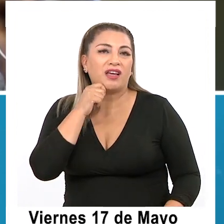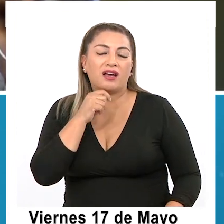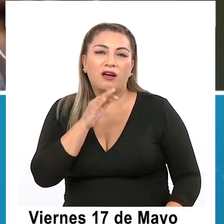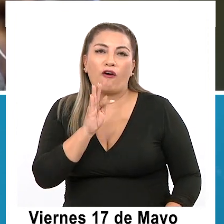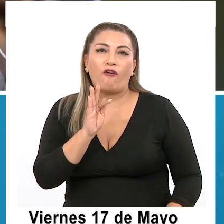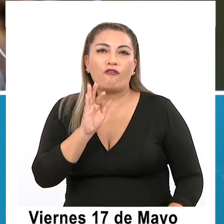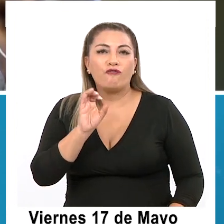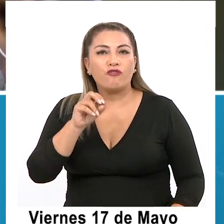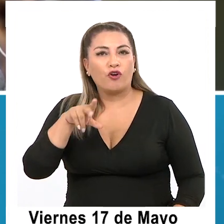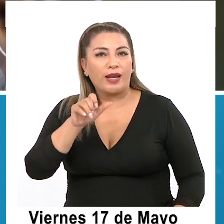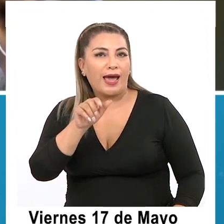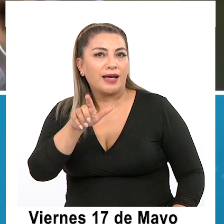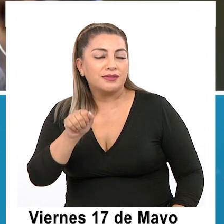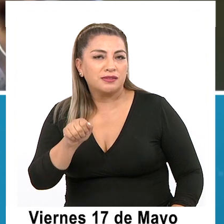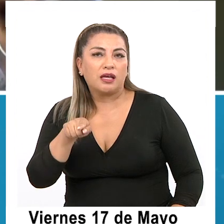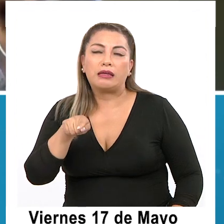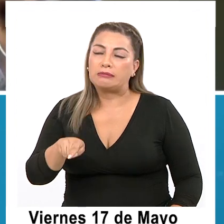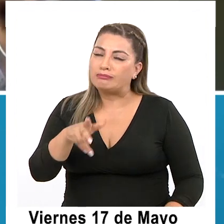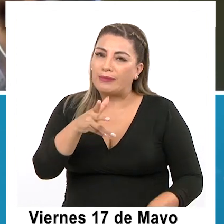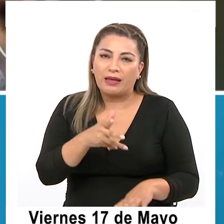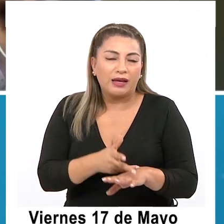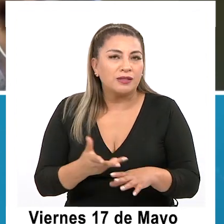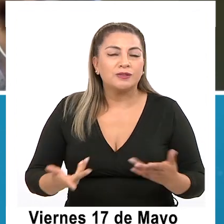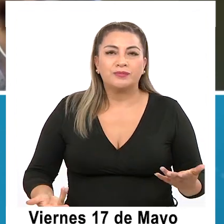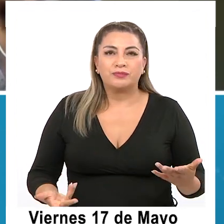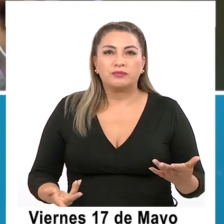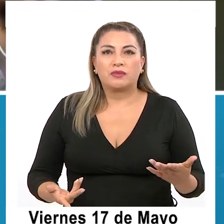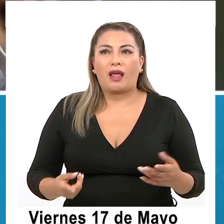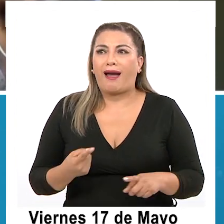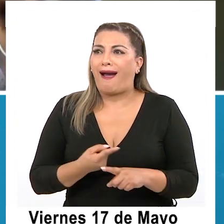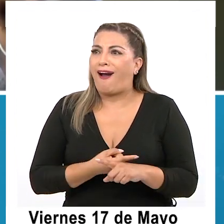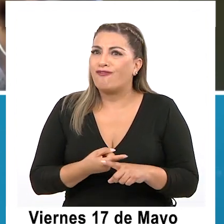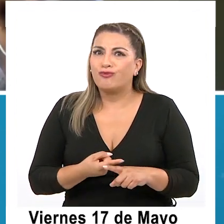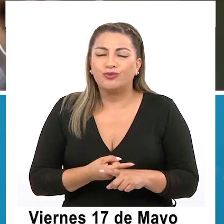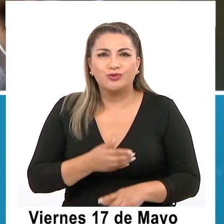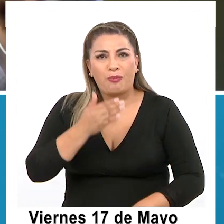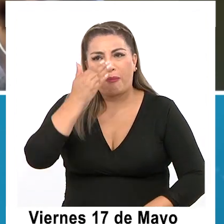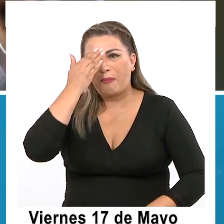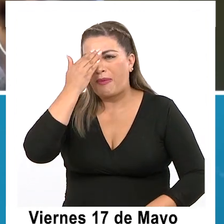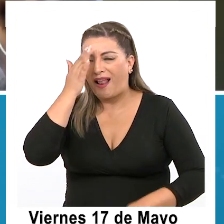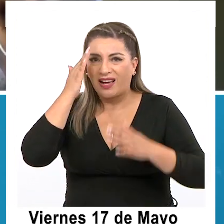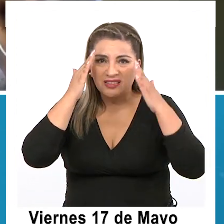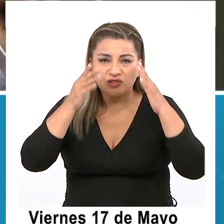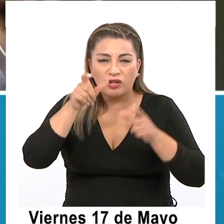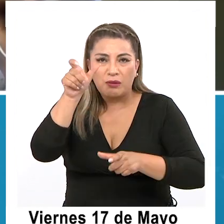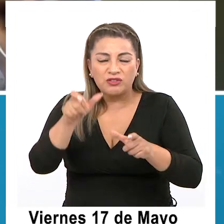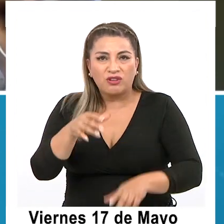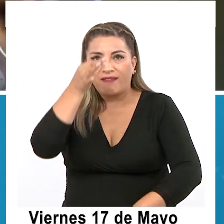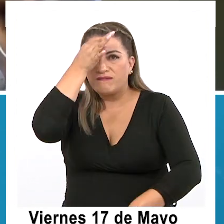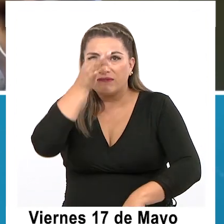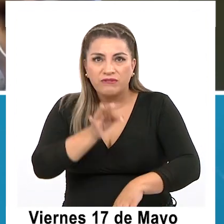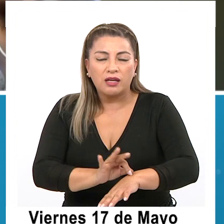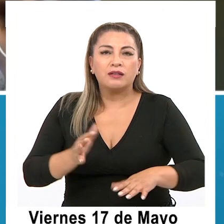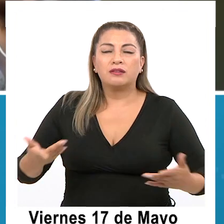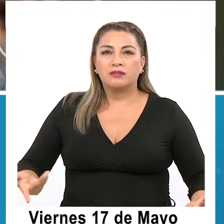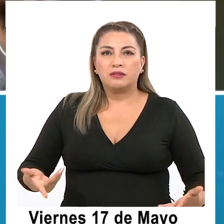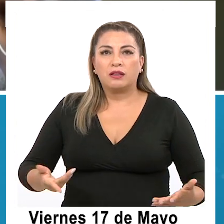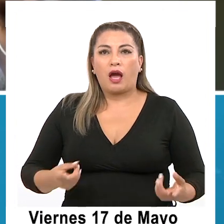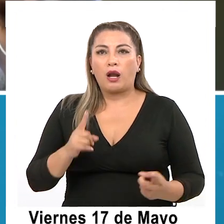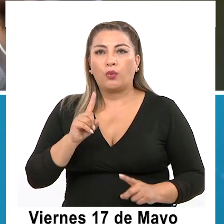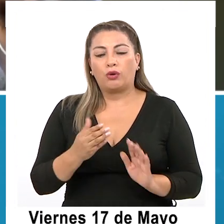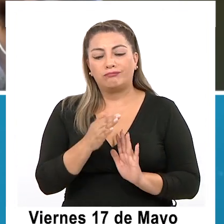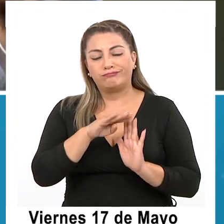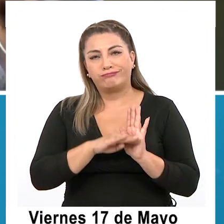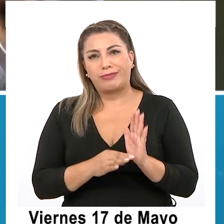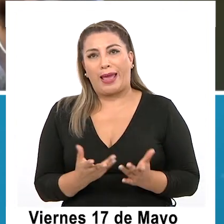hoy sigue penando, digamos, por un abuso, una mala atención de muchos pacientes que están en listas de espera que